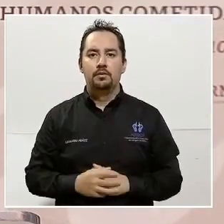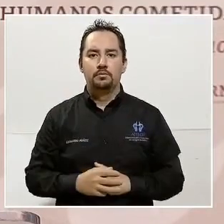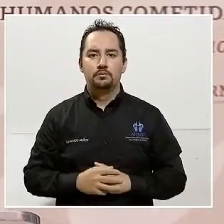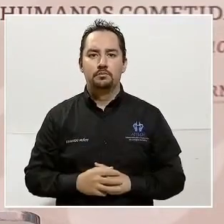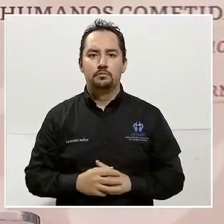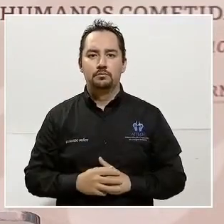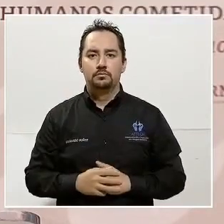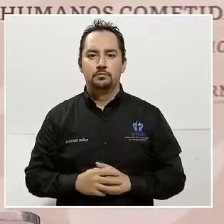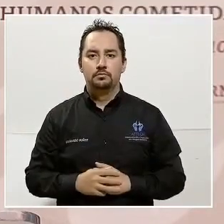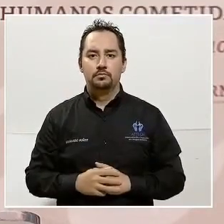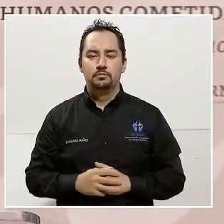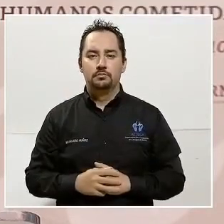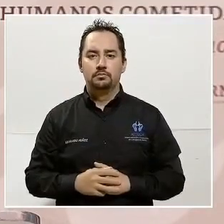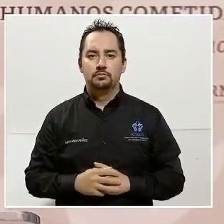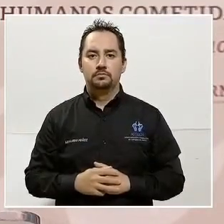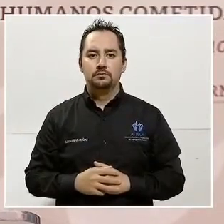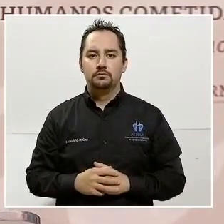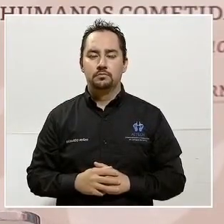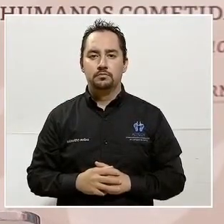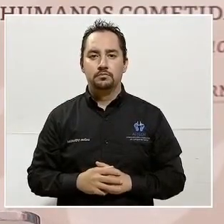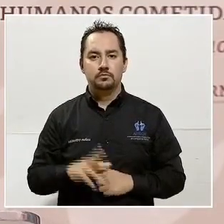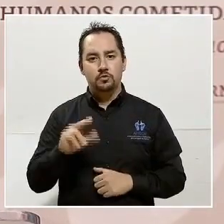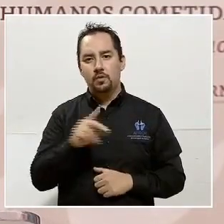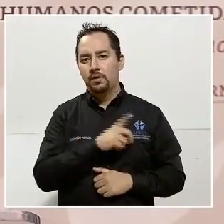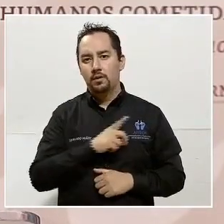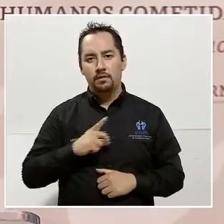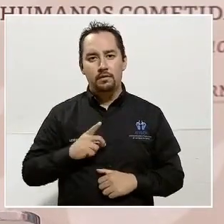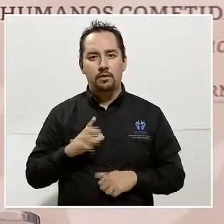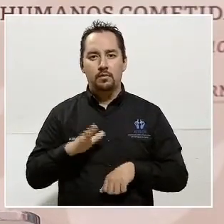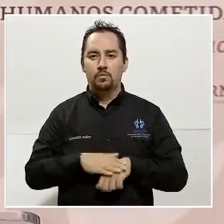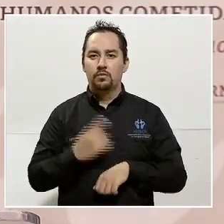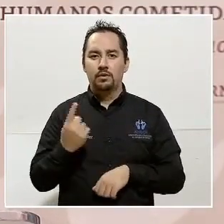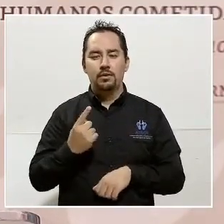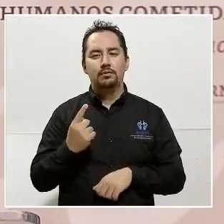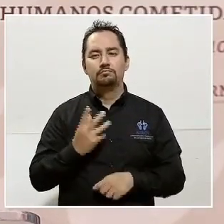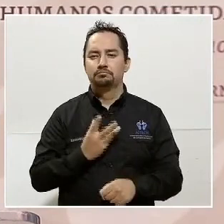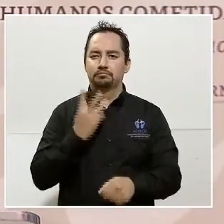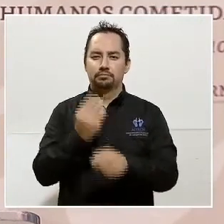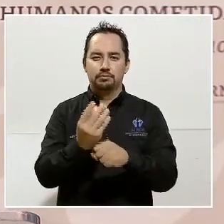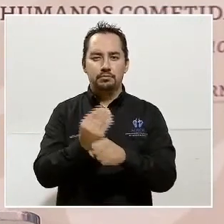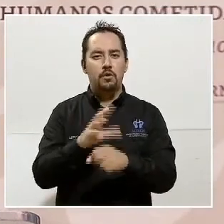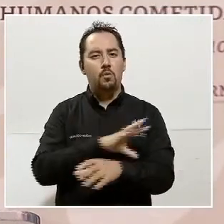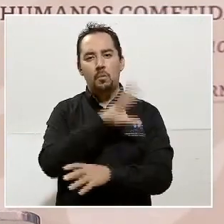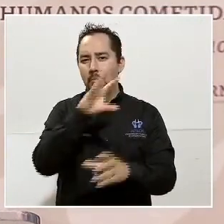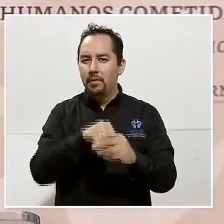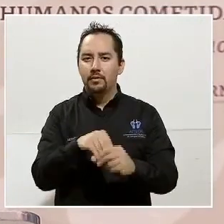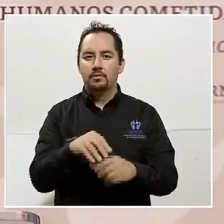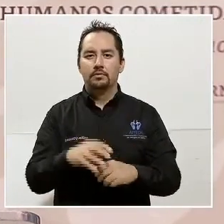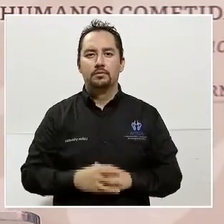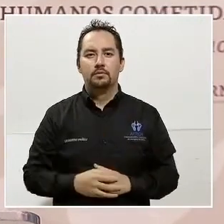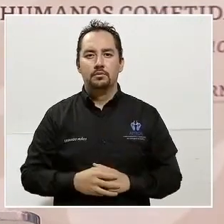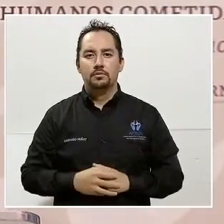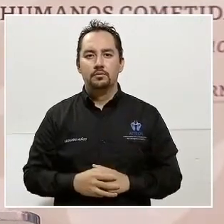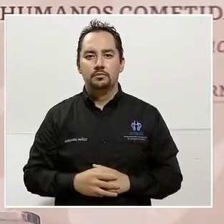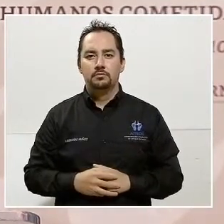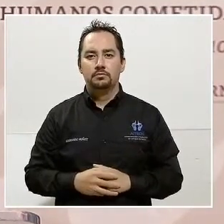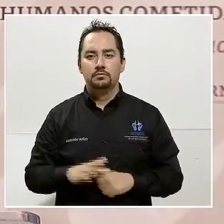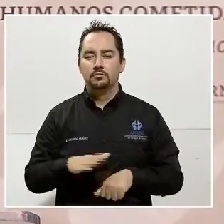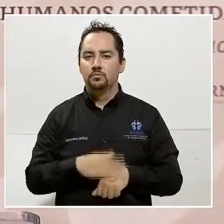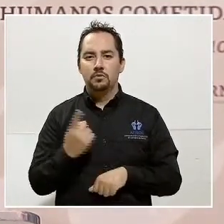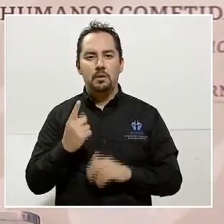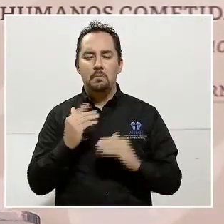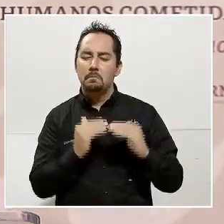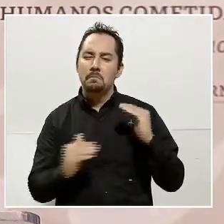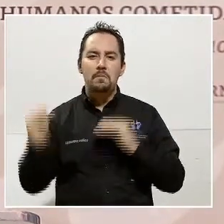sobrevivientes. No se nos juzgue porque demandamos una reparación integral del daño, acorde a los más altos